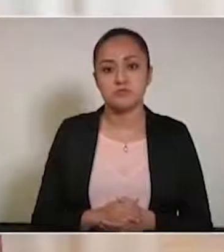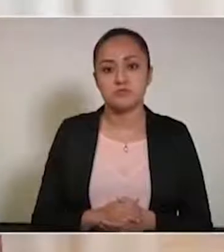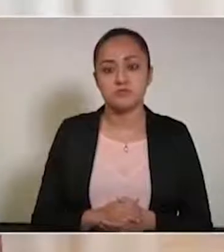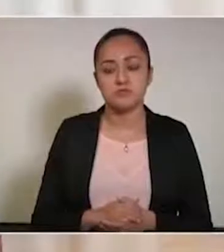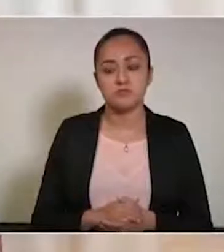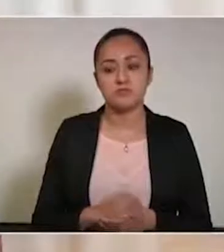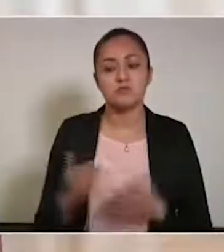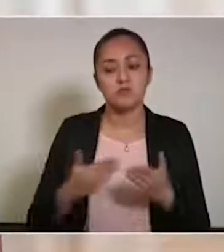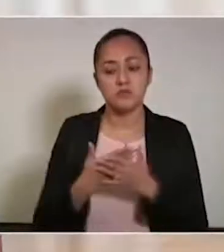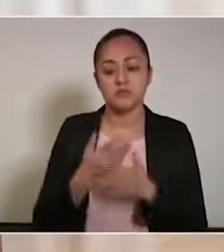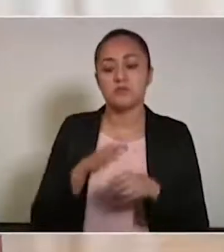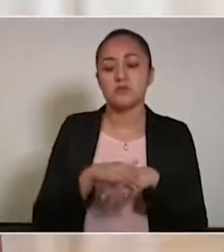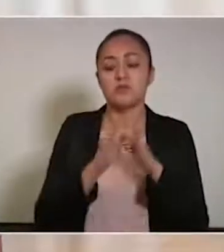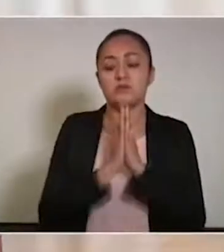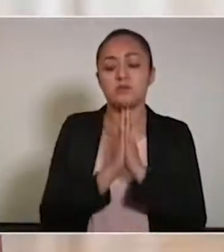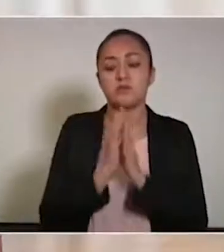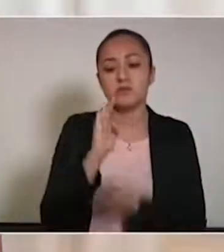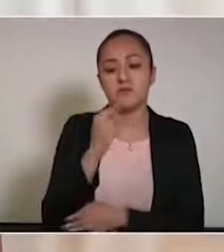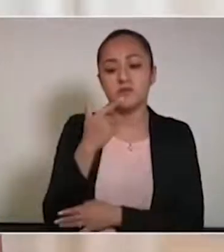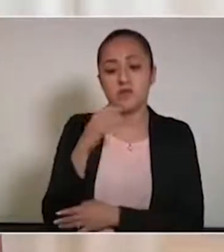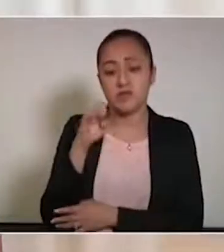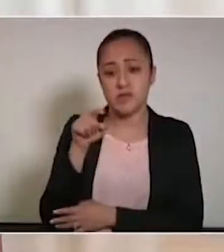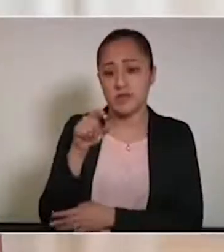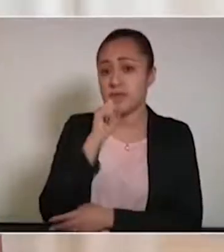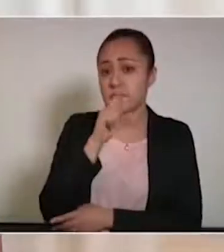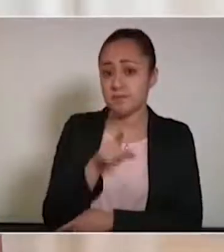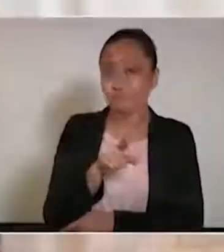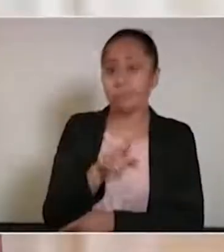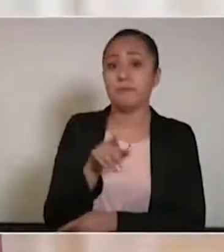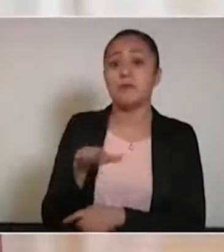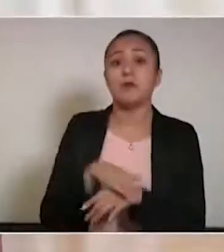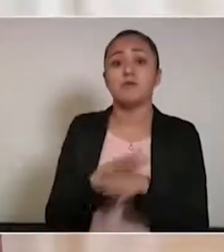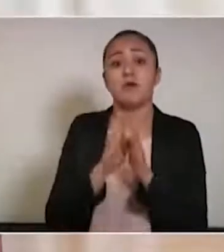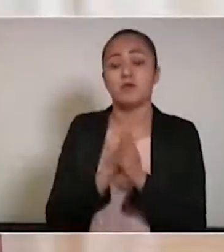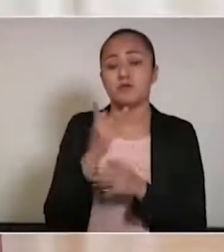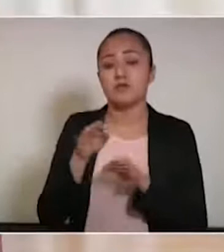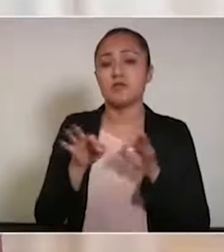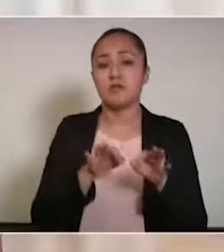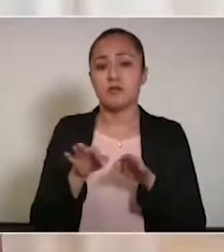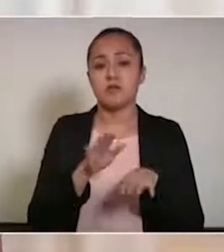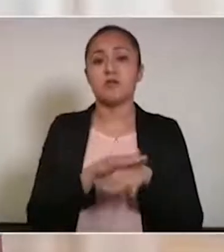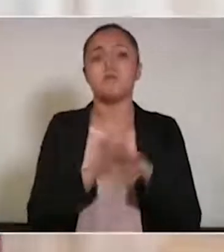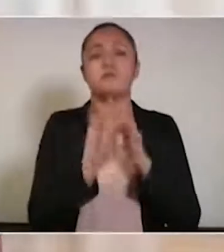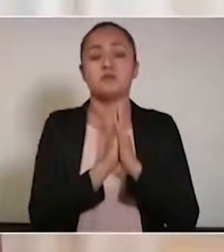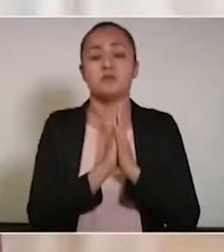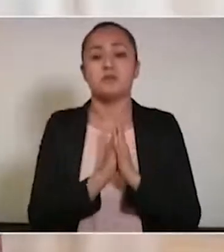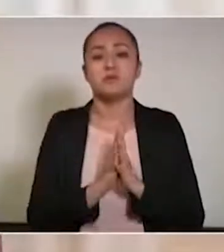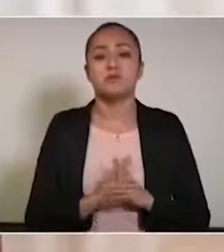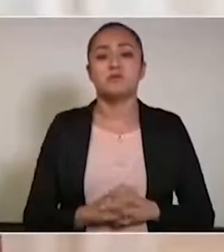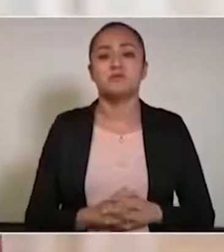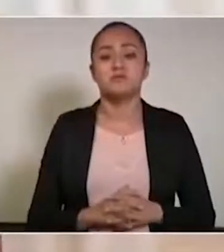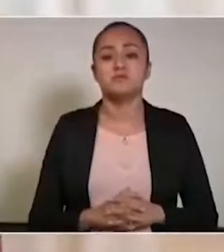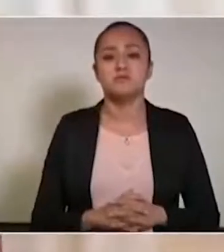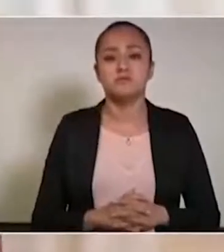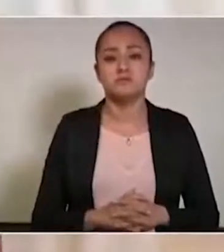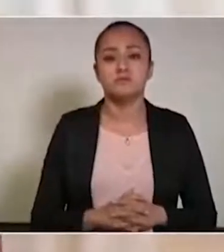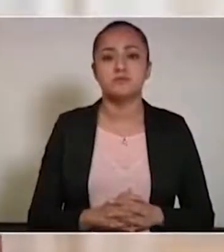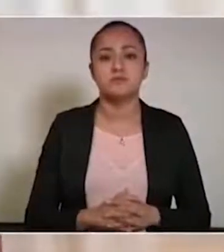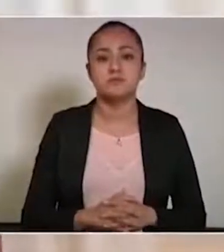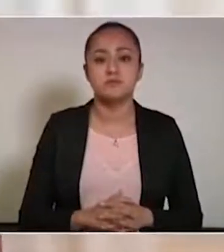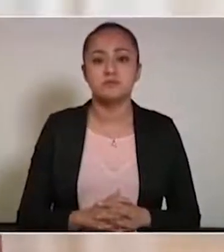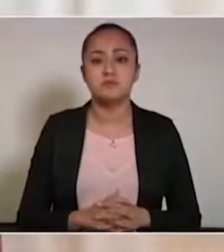yo le pido a la fiscalía general del estado que también haga lo propio haga lo